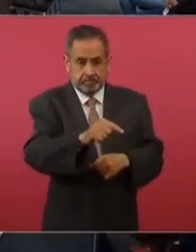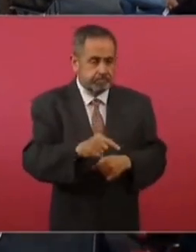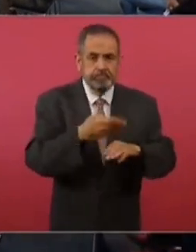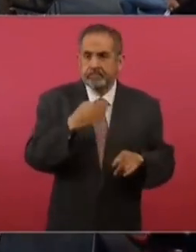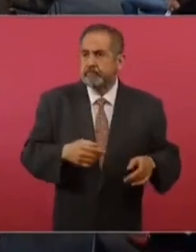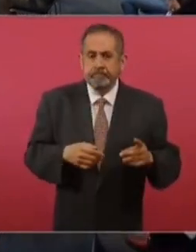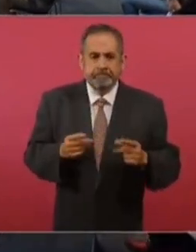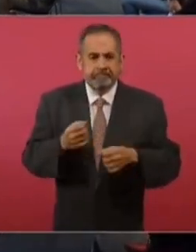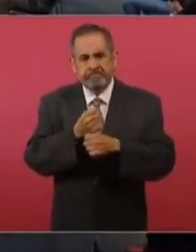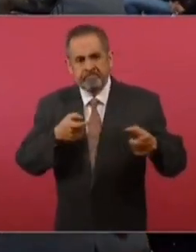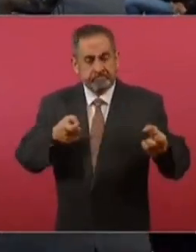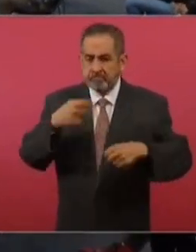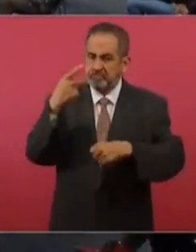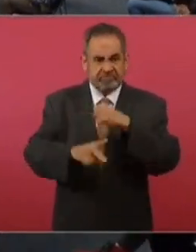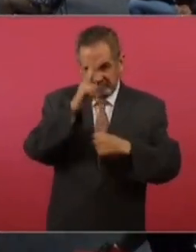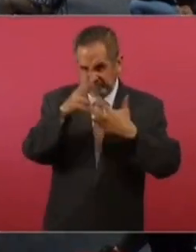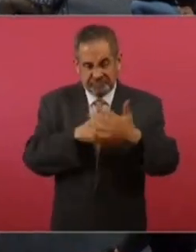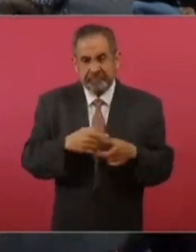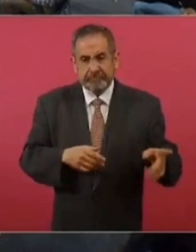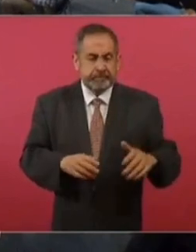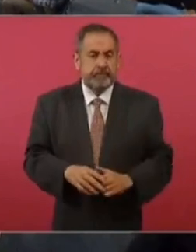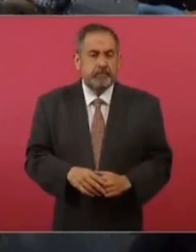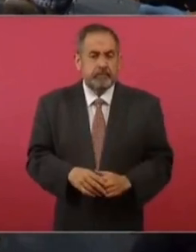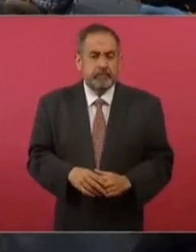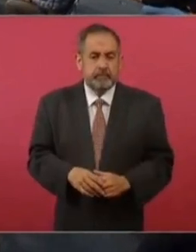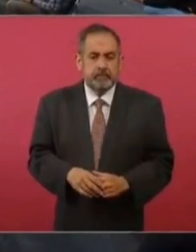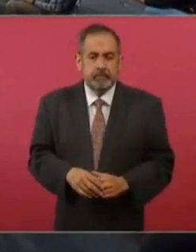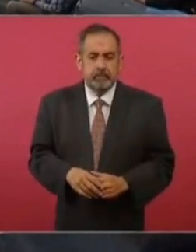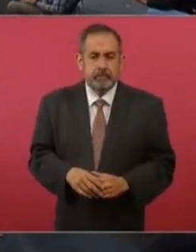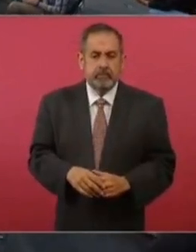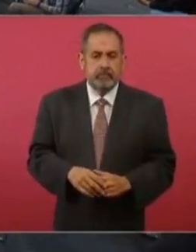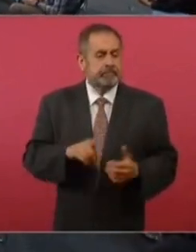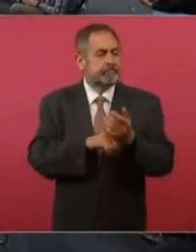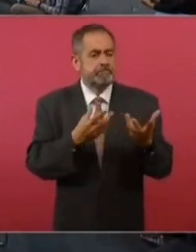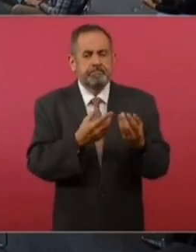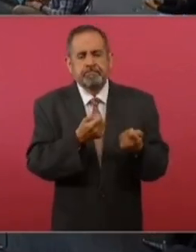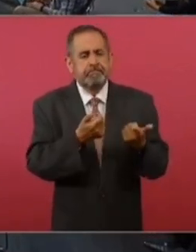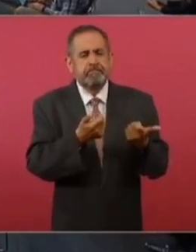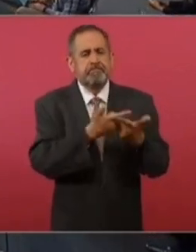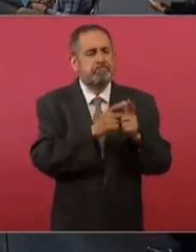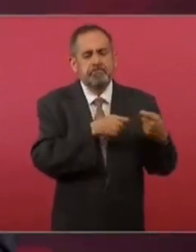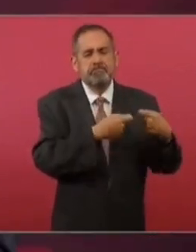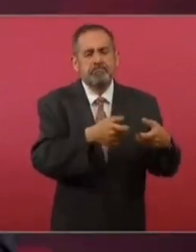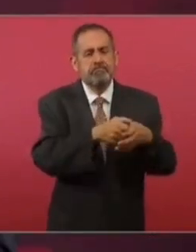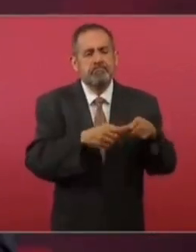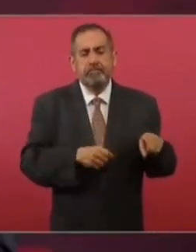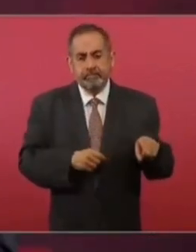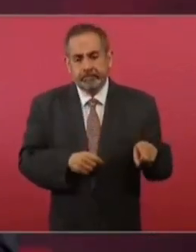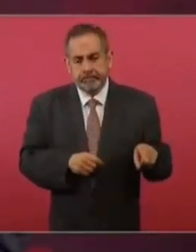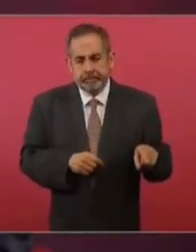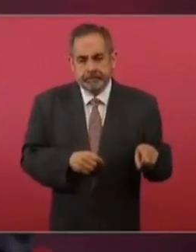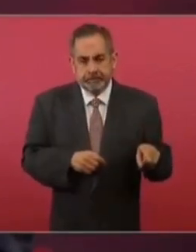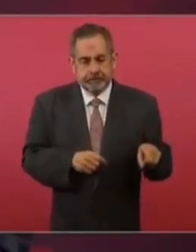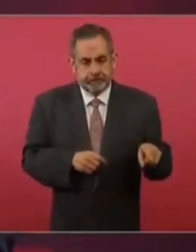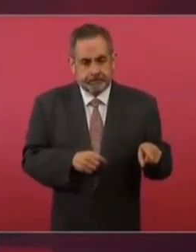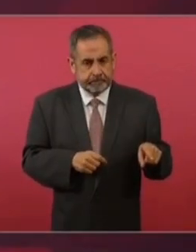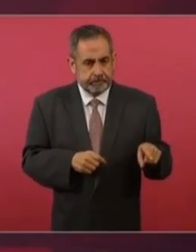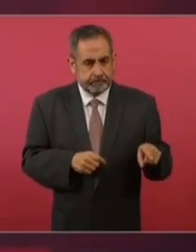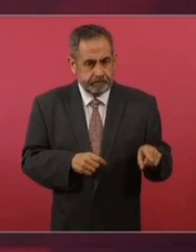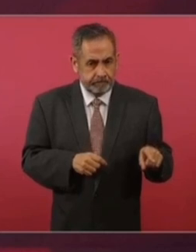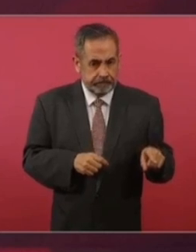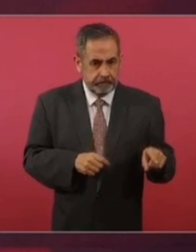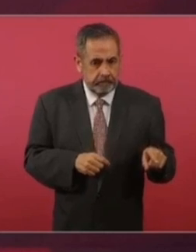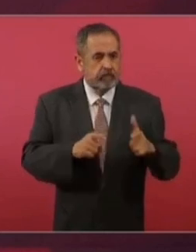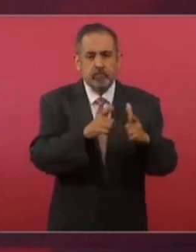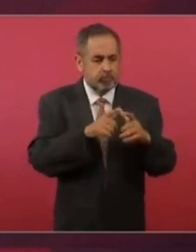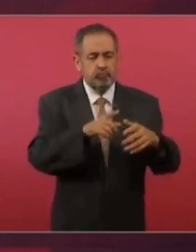muy armados y son muy violentos. Es un reducto de estos grupos que